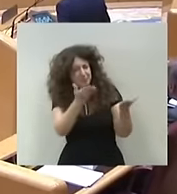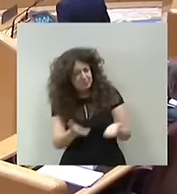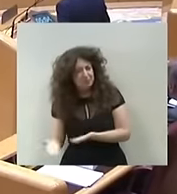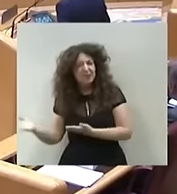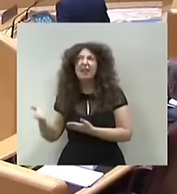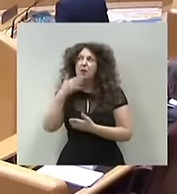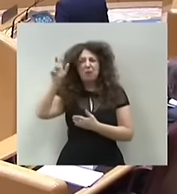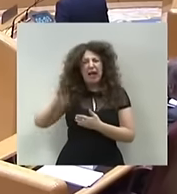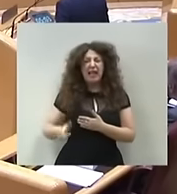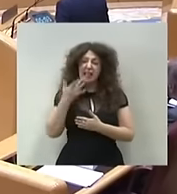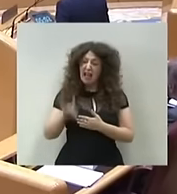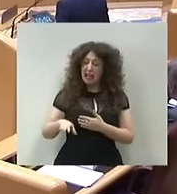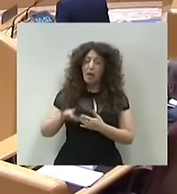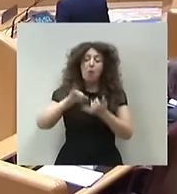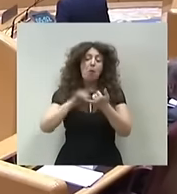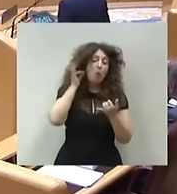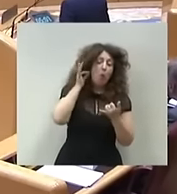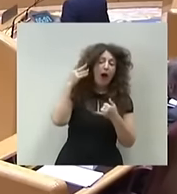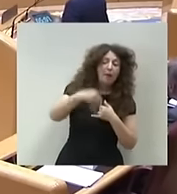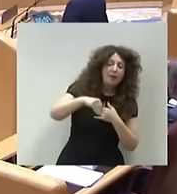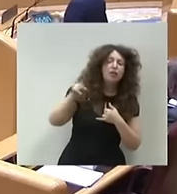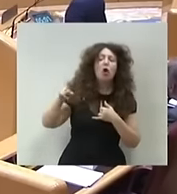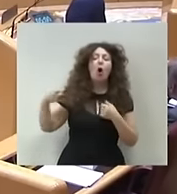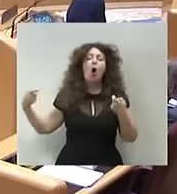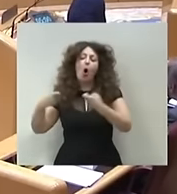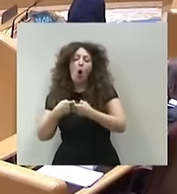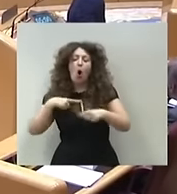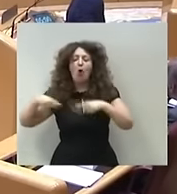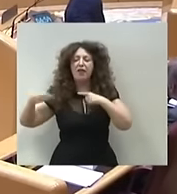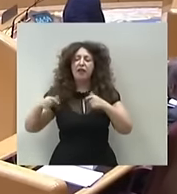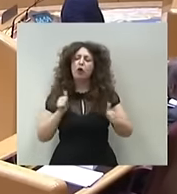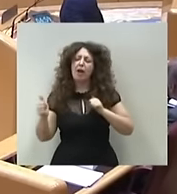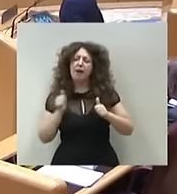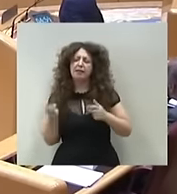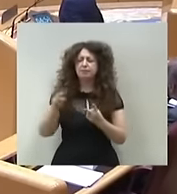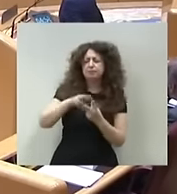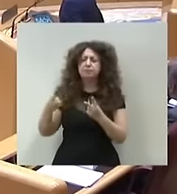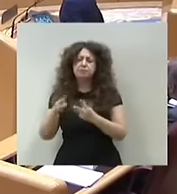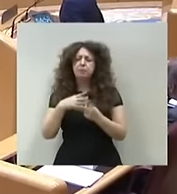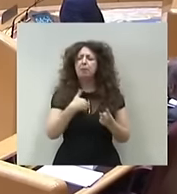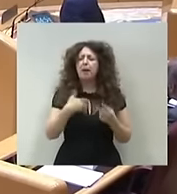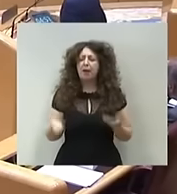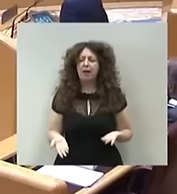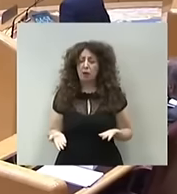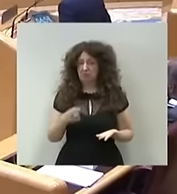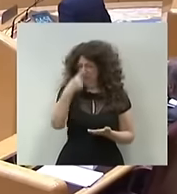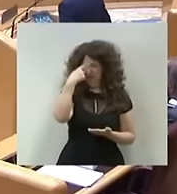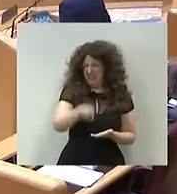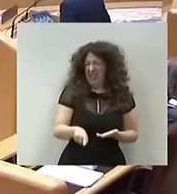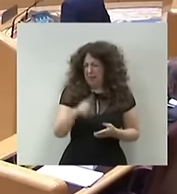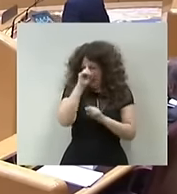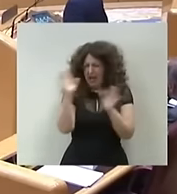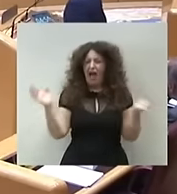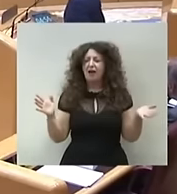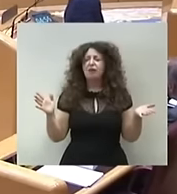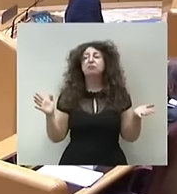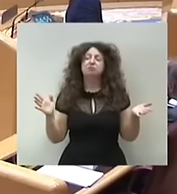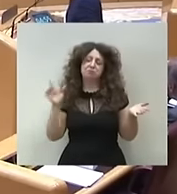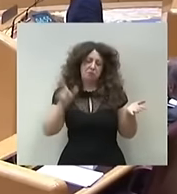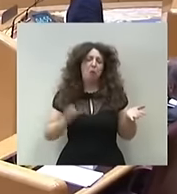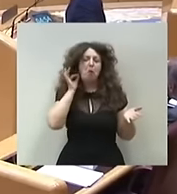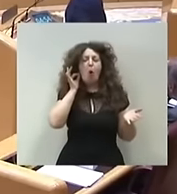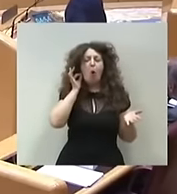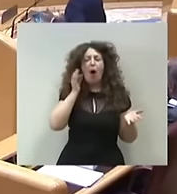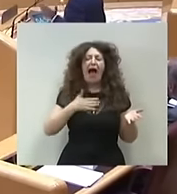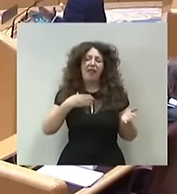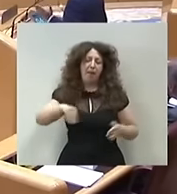codirectora del máster o de mujer del presidente? Porque yo creo que usted lo sabe, ¿no? Creo que todos lo sabemos. en calidad de mujer del